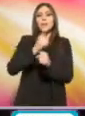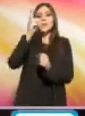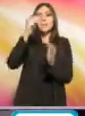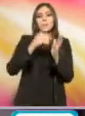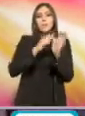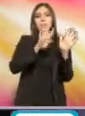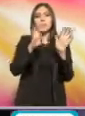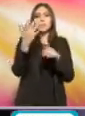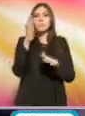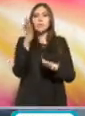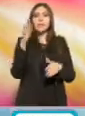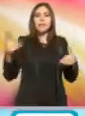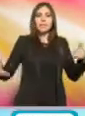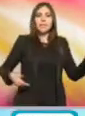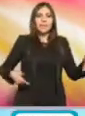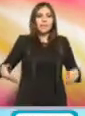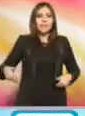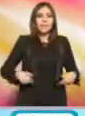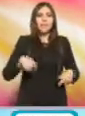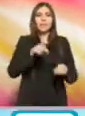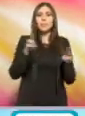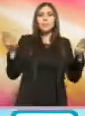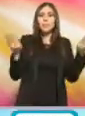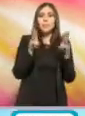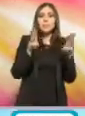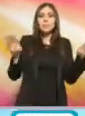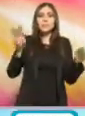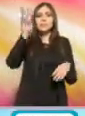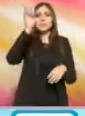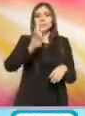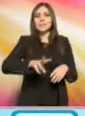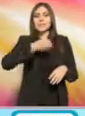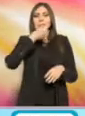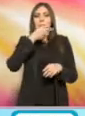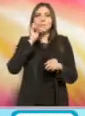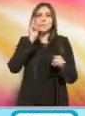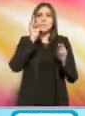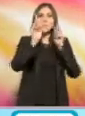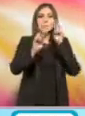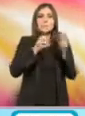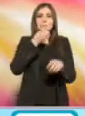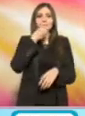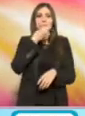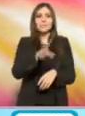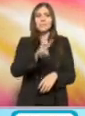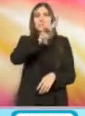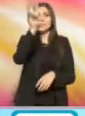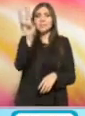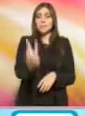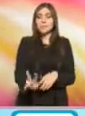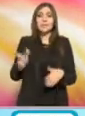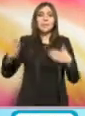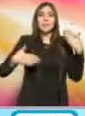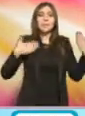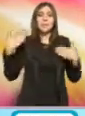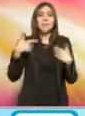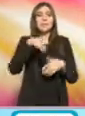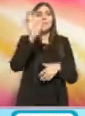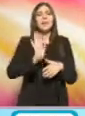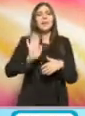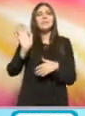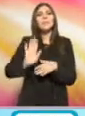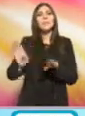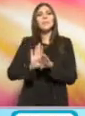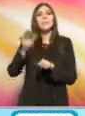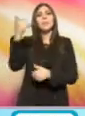Entonces es un musical Mira. Qué bonito. muy dinámico, muy vistoso, El guay. de verdad muy divertido. Es